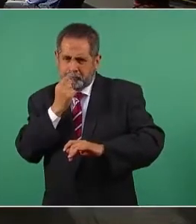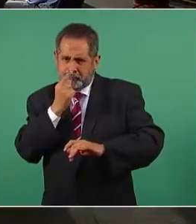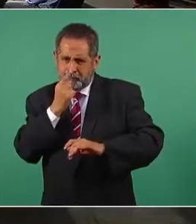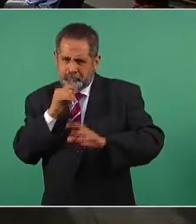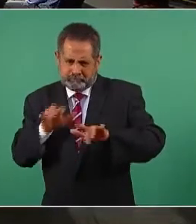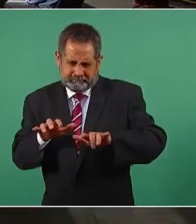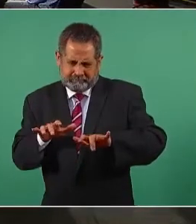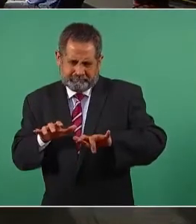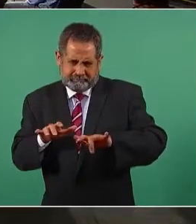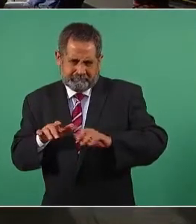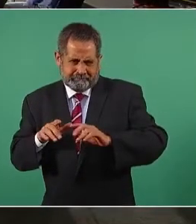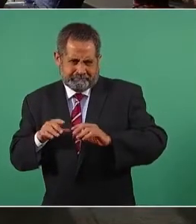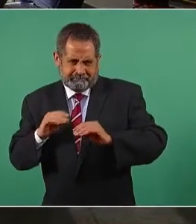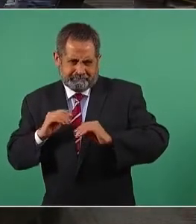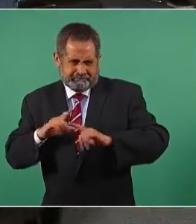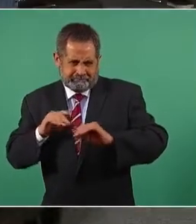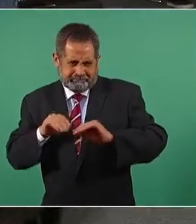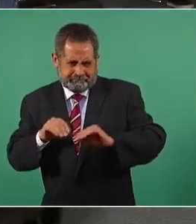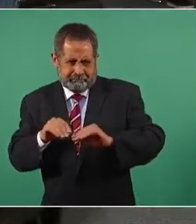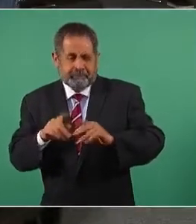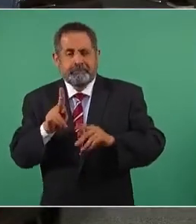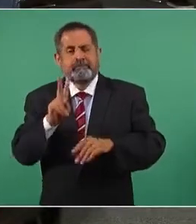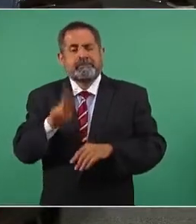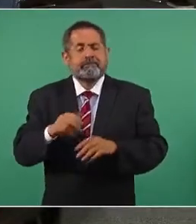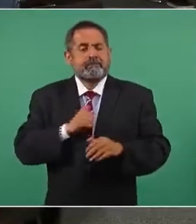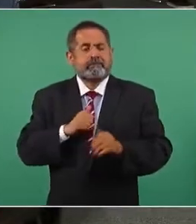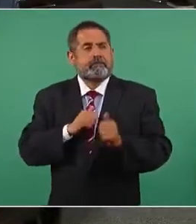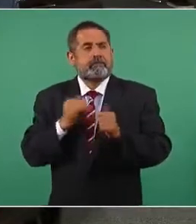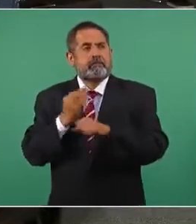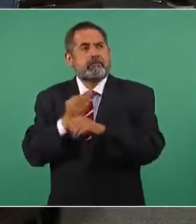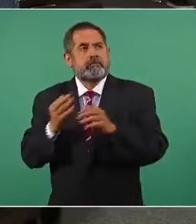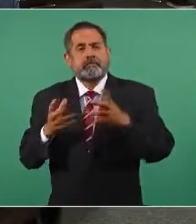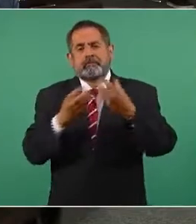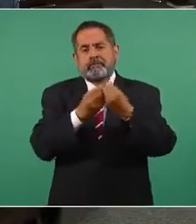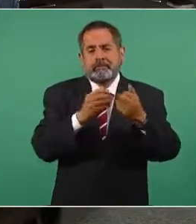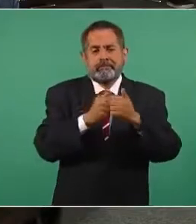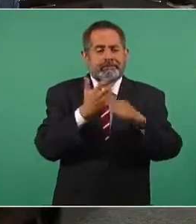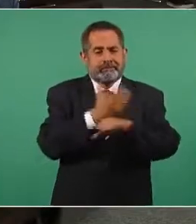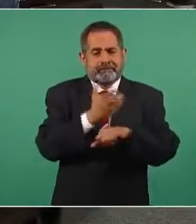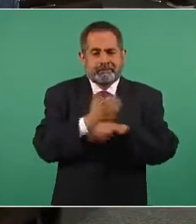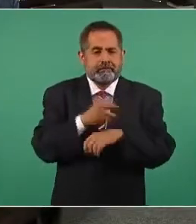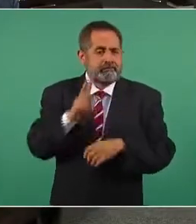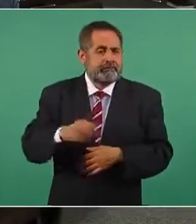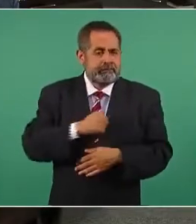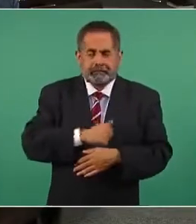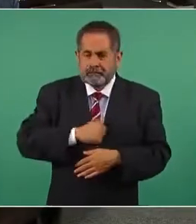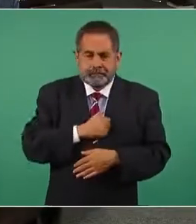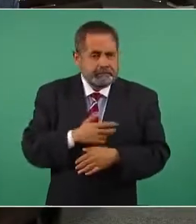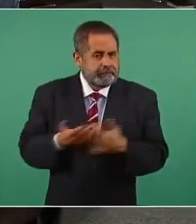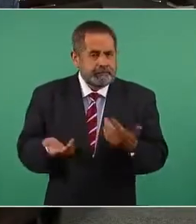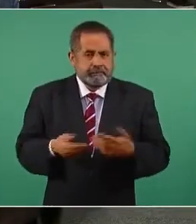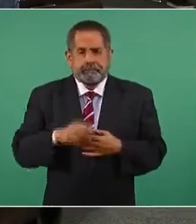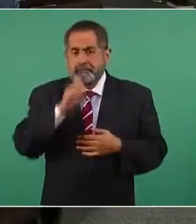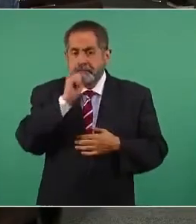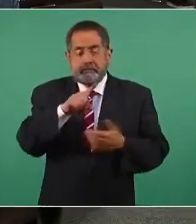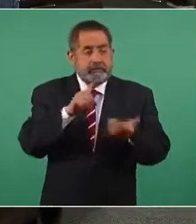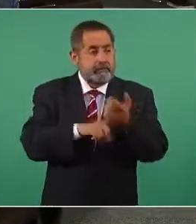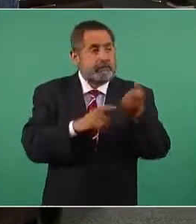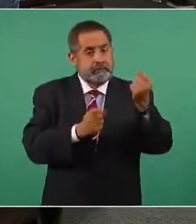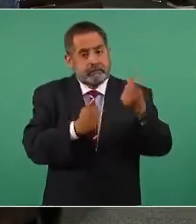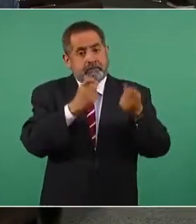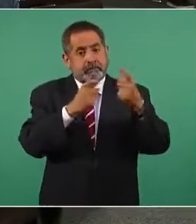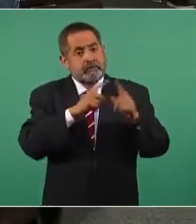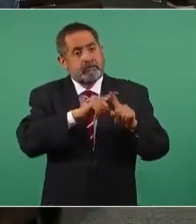pues desgraciadamente ahorita está en conexión con Estados Unidos porque desafortunadamente también participan pues